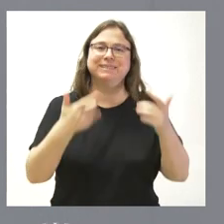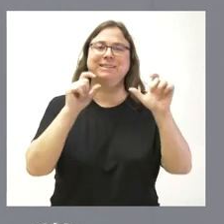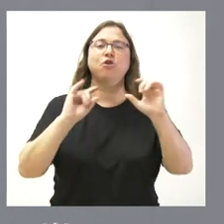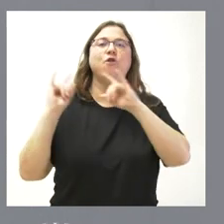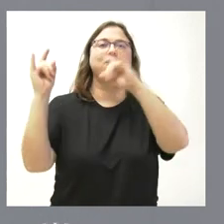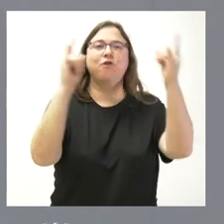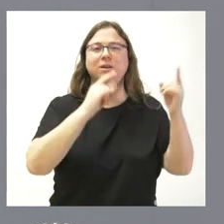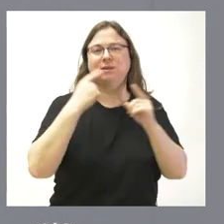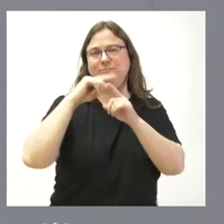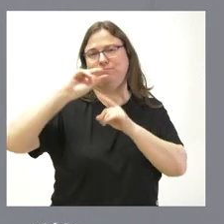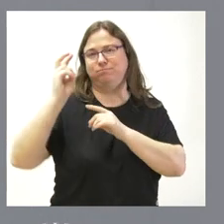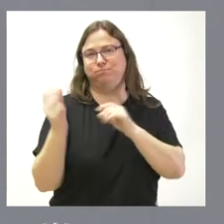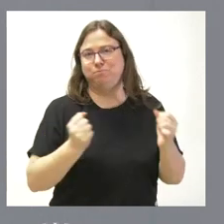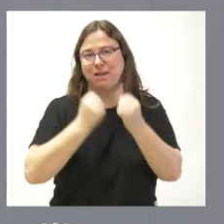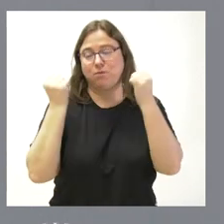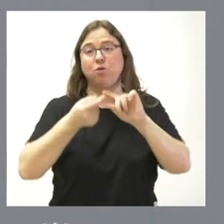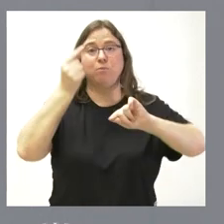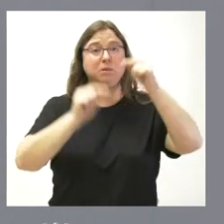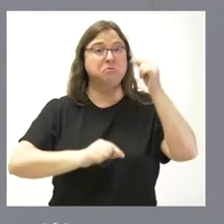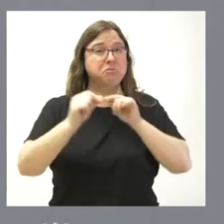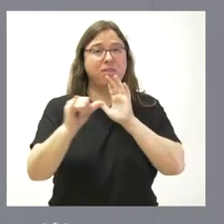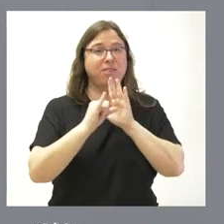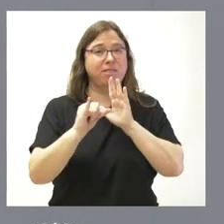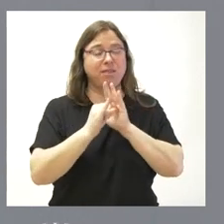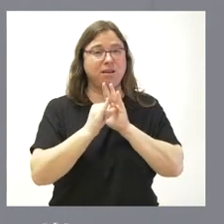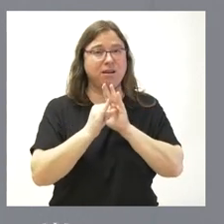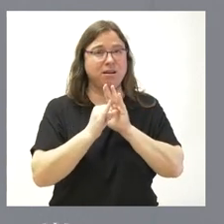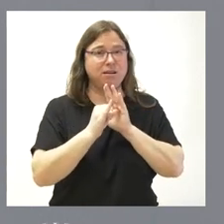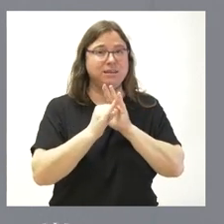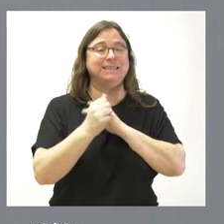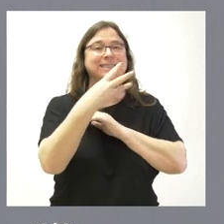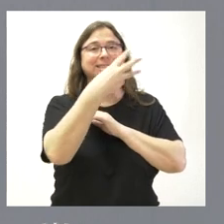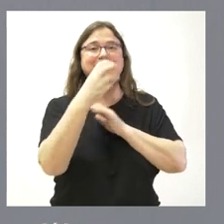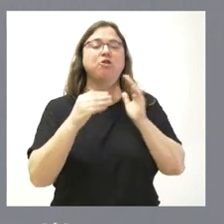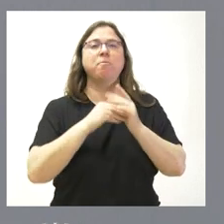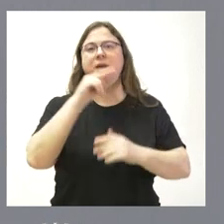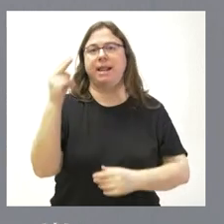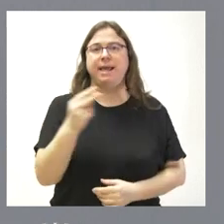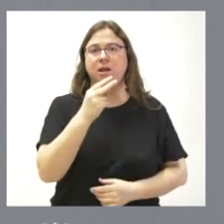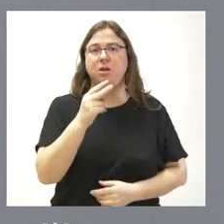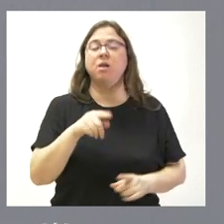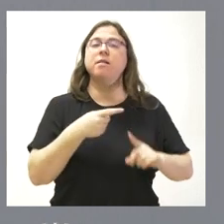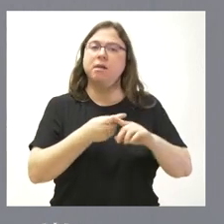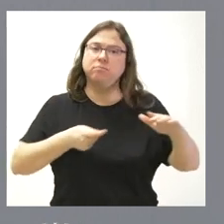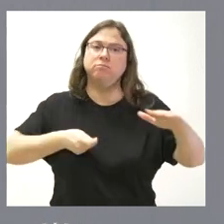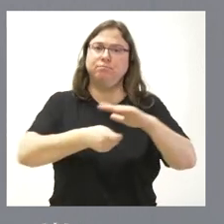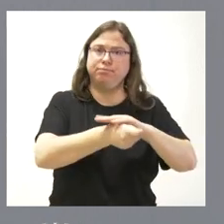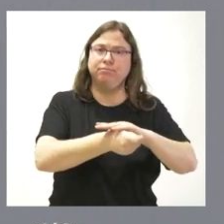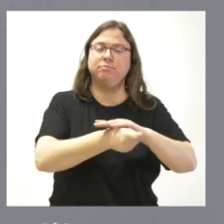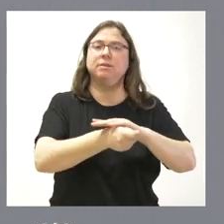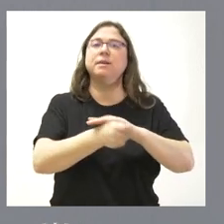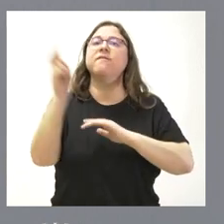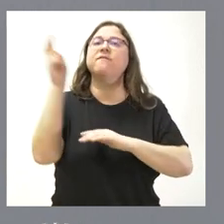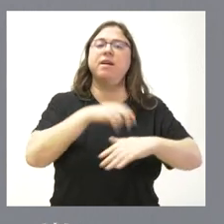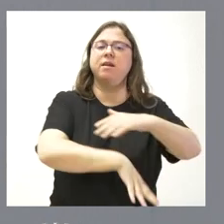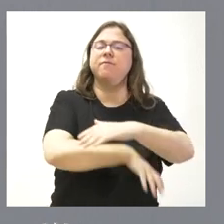diferentes actuaciones con un presupuesto muy próximo como les digo a estos 300,000 y y han sido financiadas por la Unión